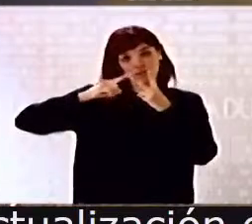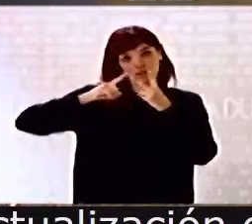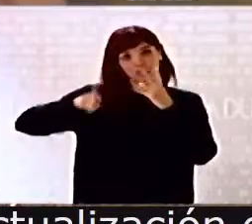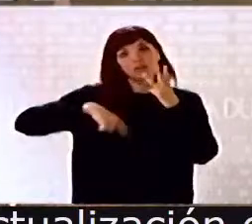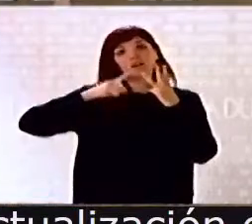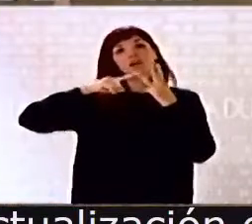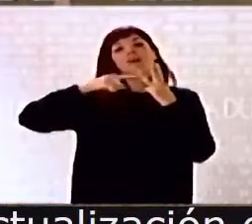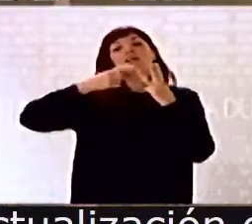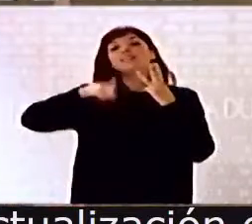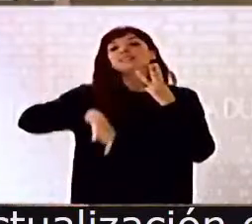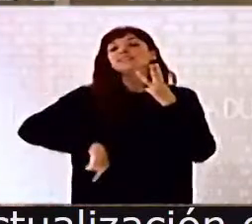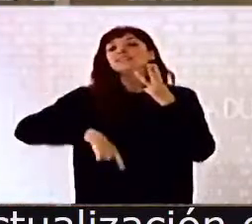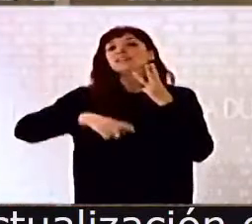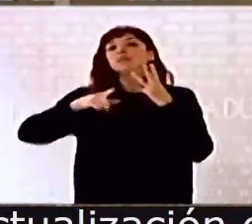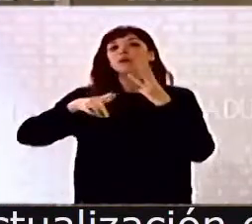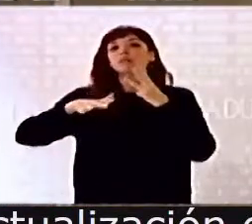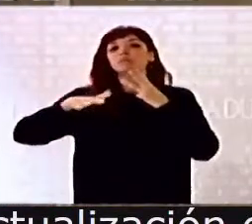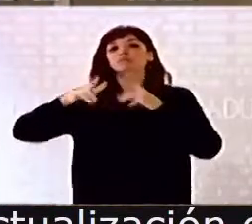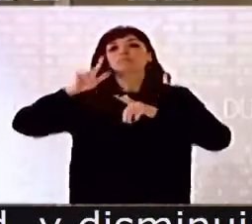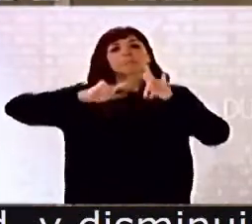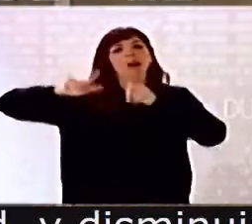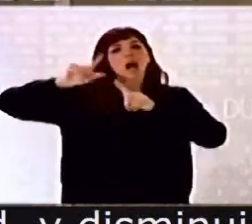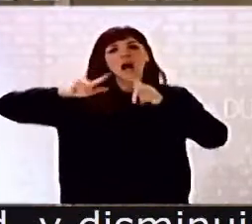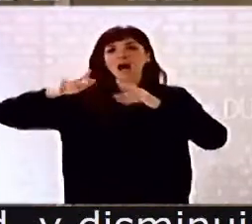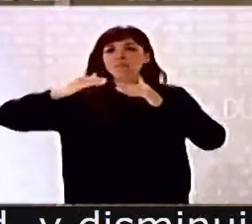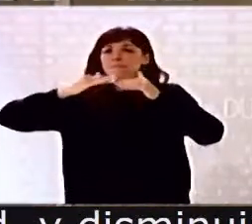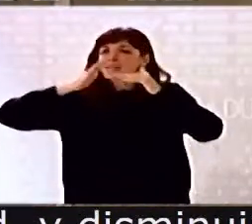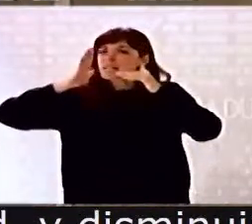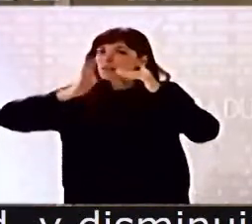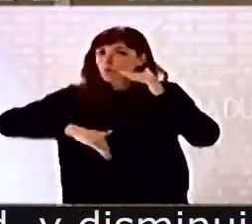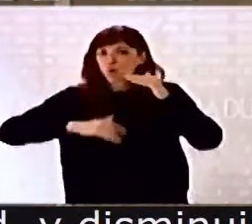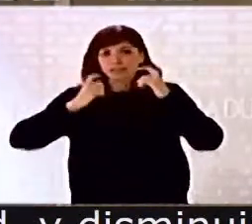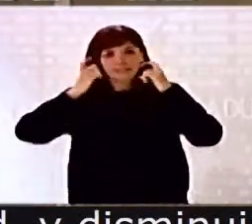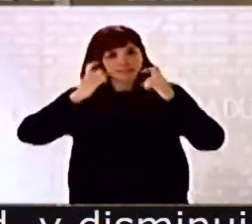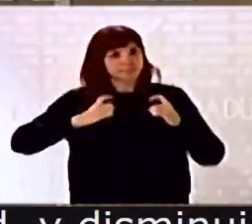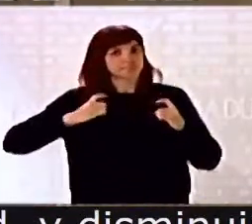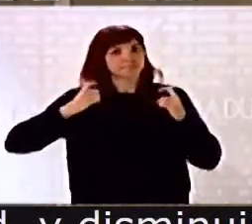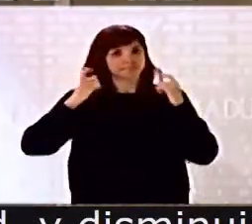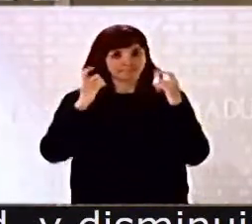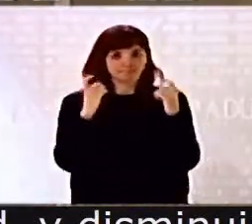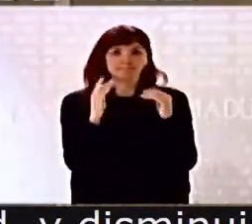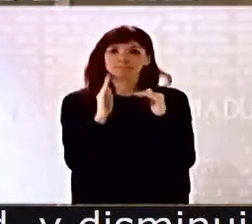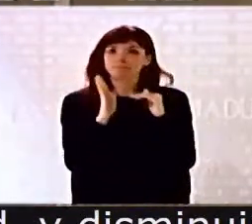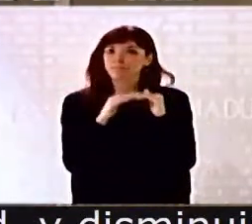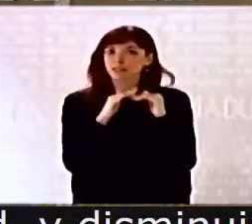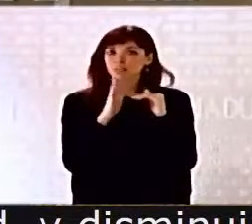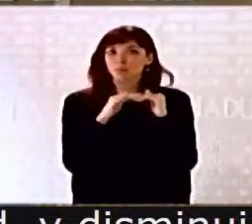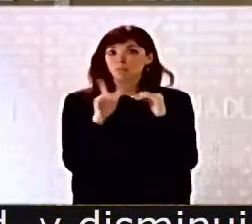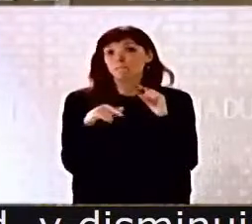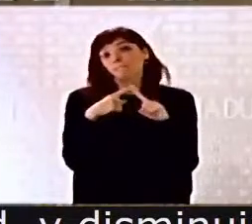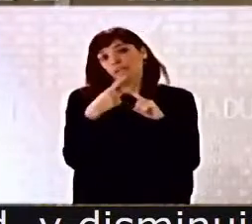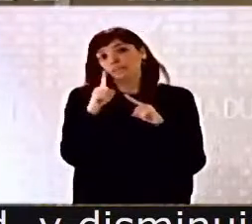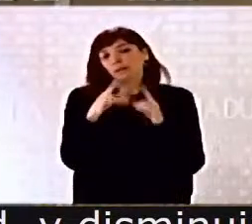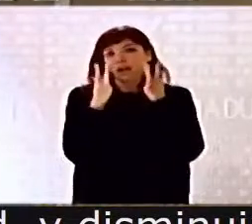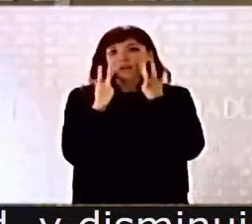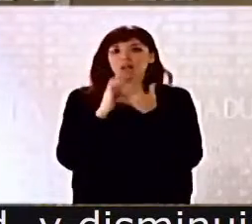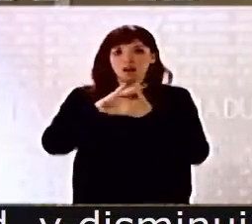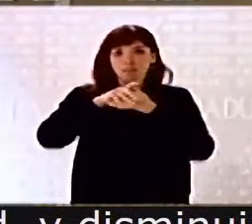y disminuir la movilidad a lo mínimo imprescindible, así como el lavado de manos.